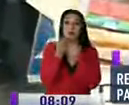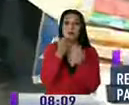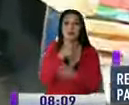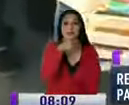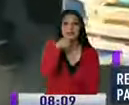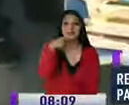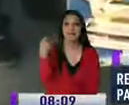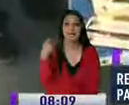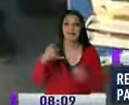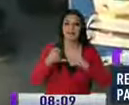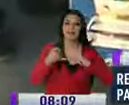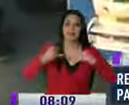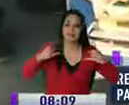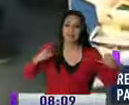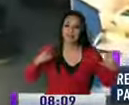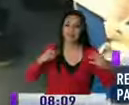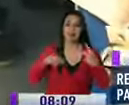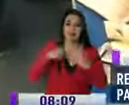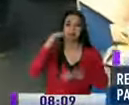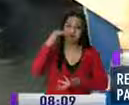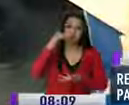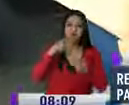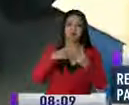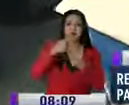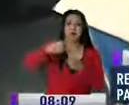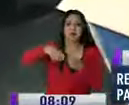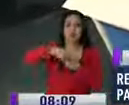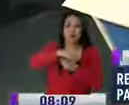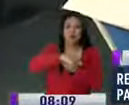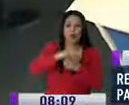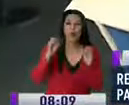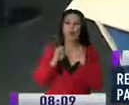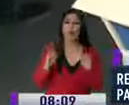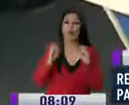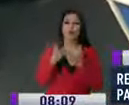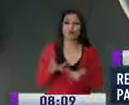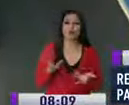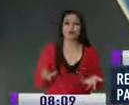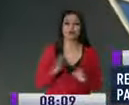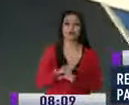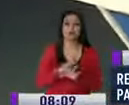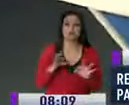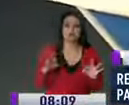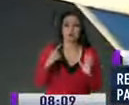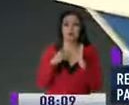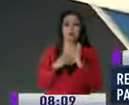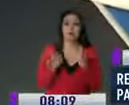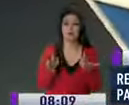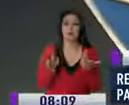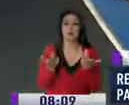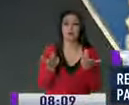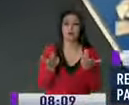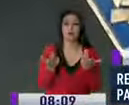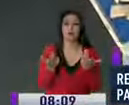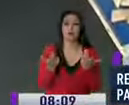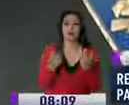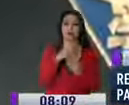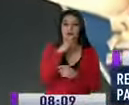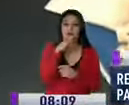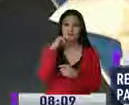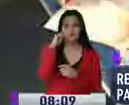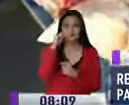como pasta, fideos, atún y también artículos de aseo personal como son toallas, como